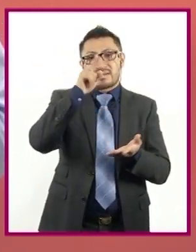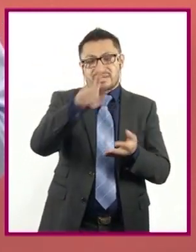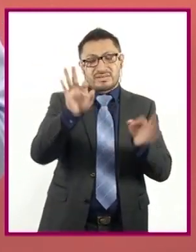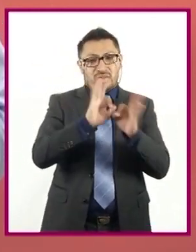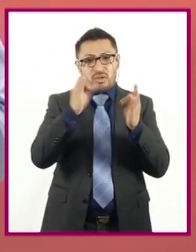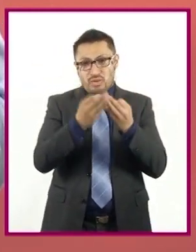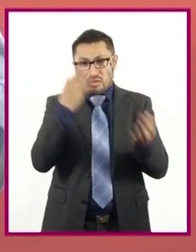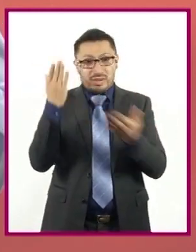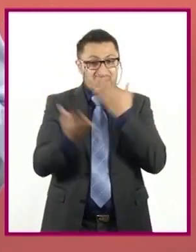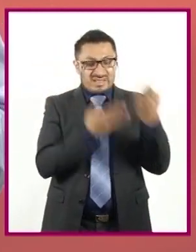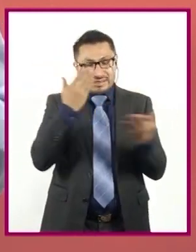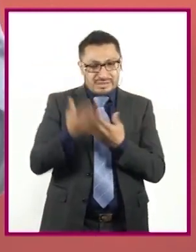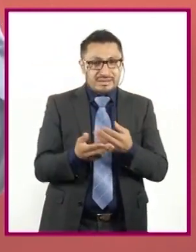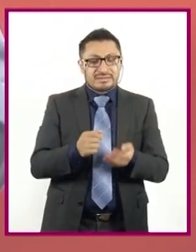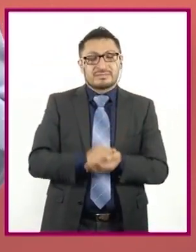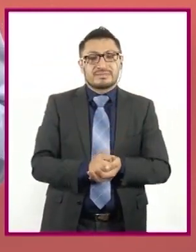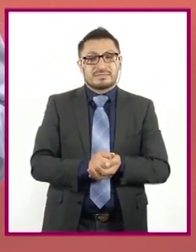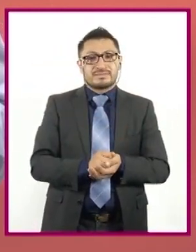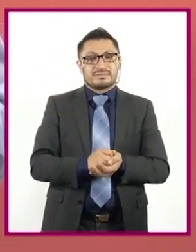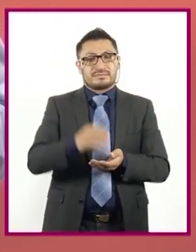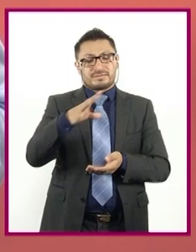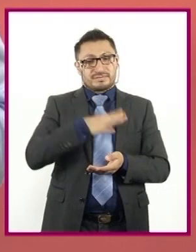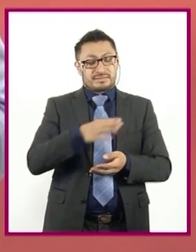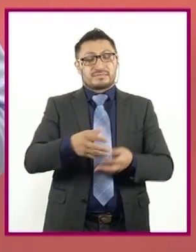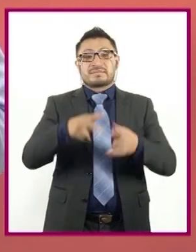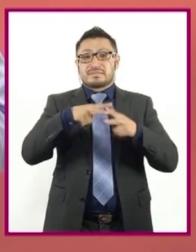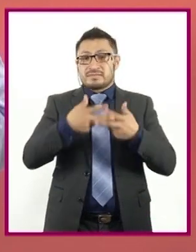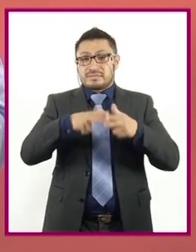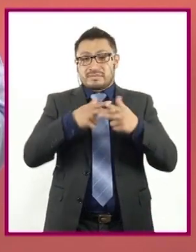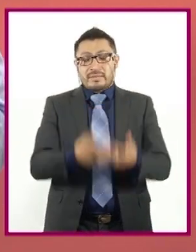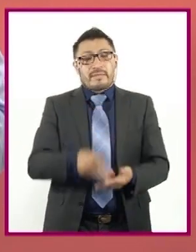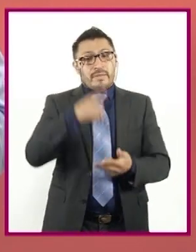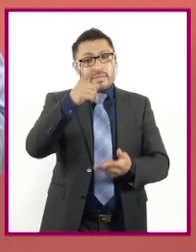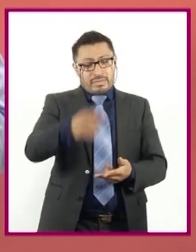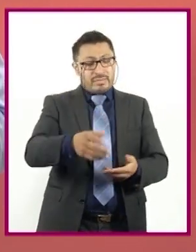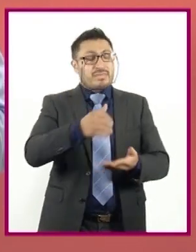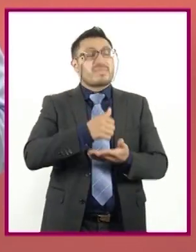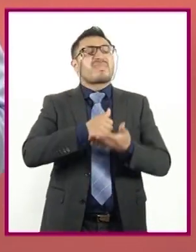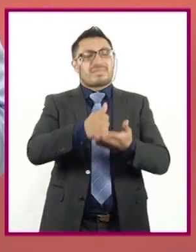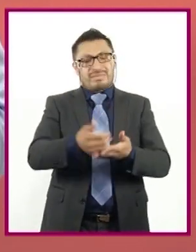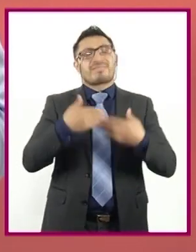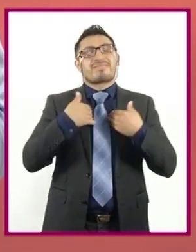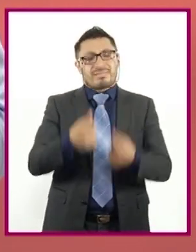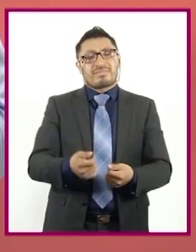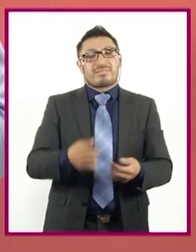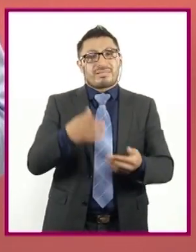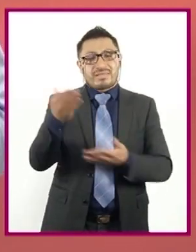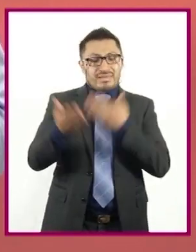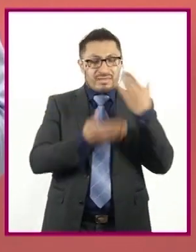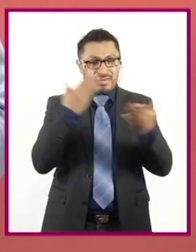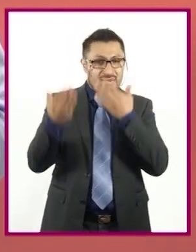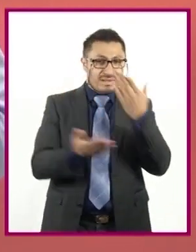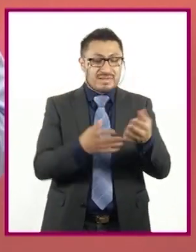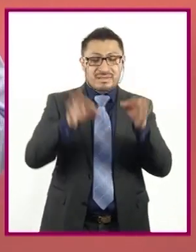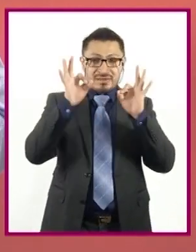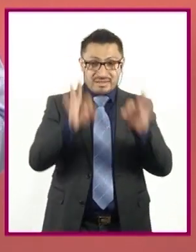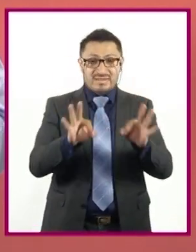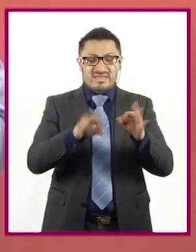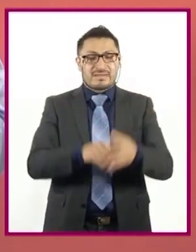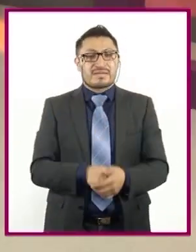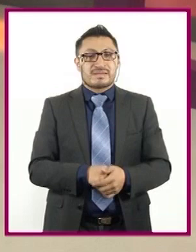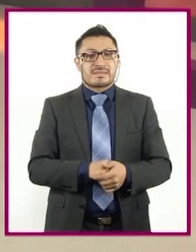de estudio, brindarles ciertas herramientas que les puedan ayudar a facilitar el estudio especialmente.